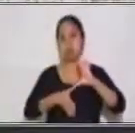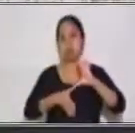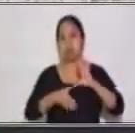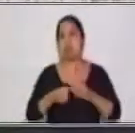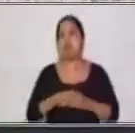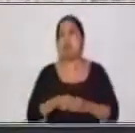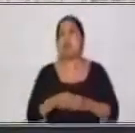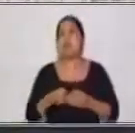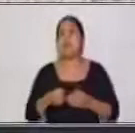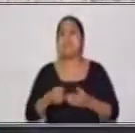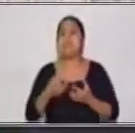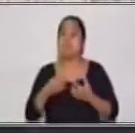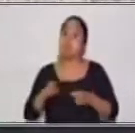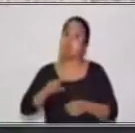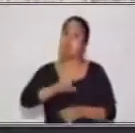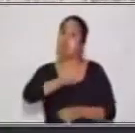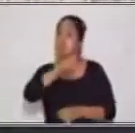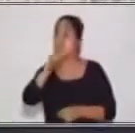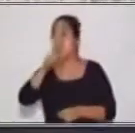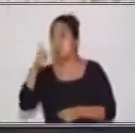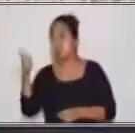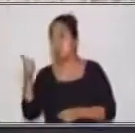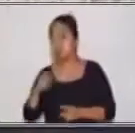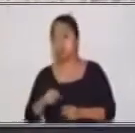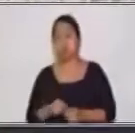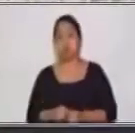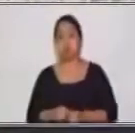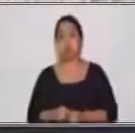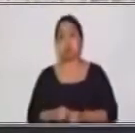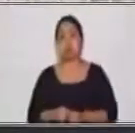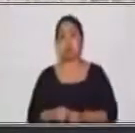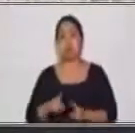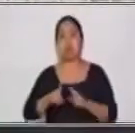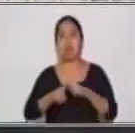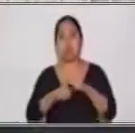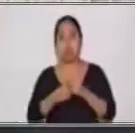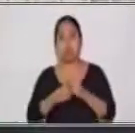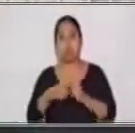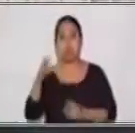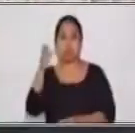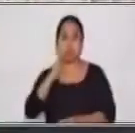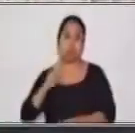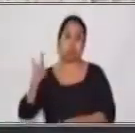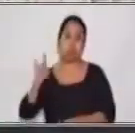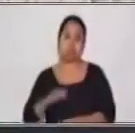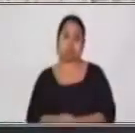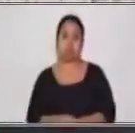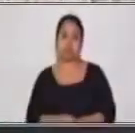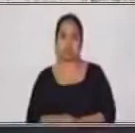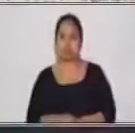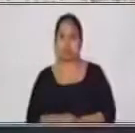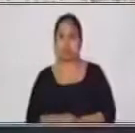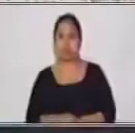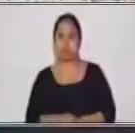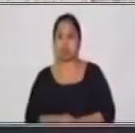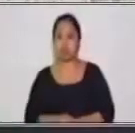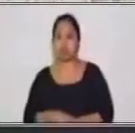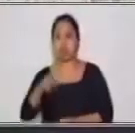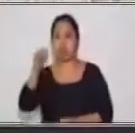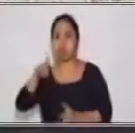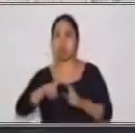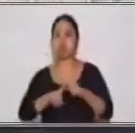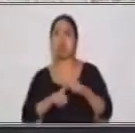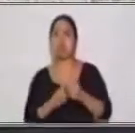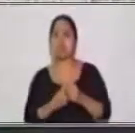casi surgen directamente aquí y en Europa. ¿De acuerdo? Vamos a iniciar para